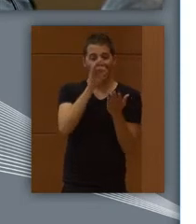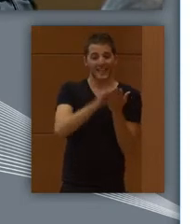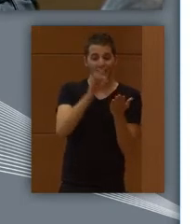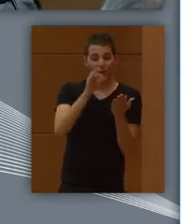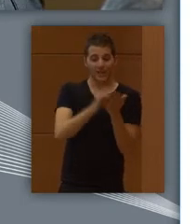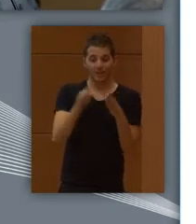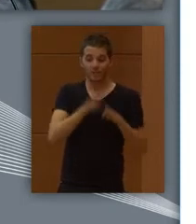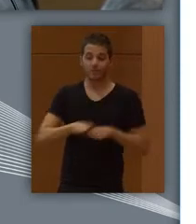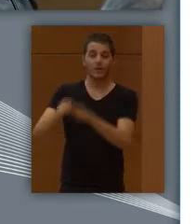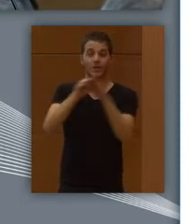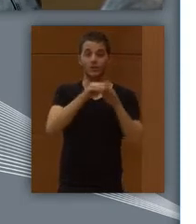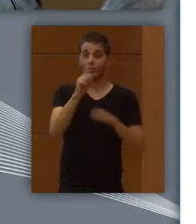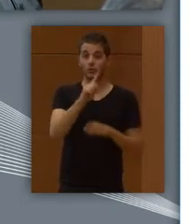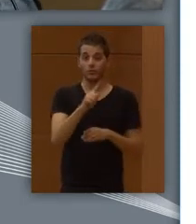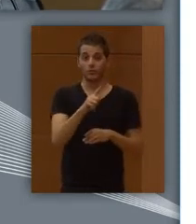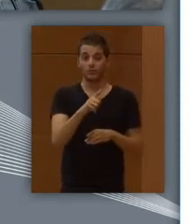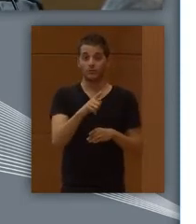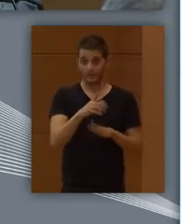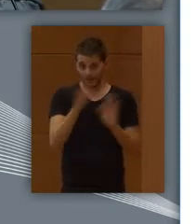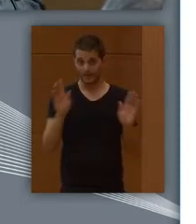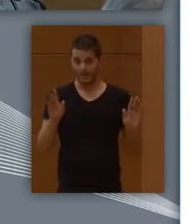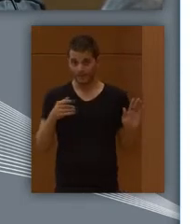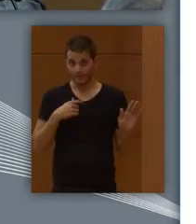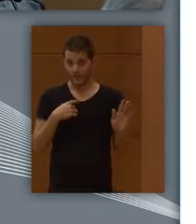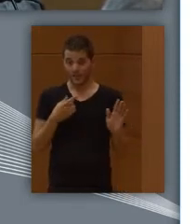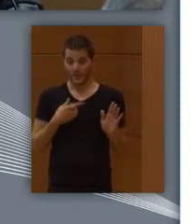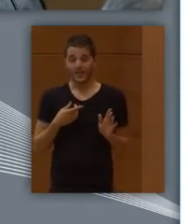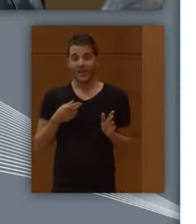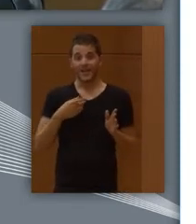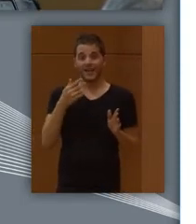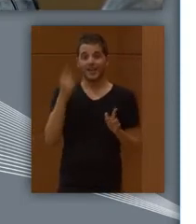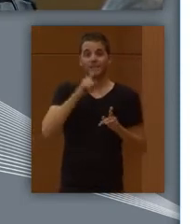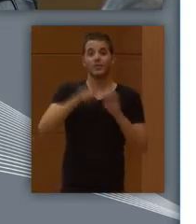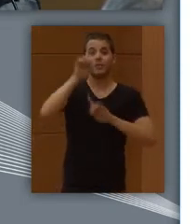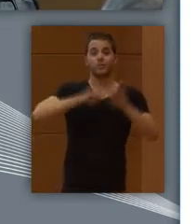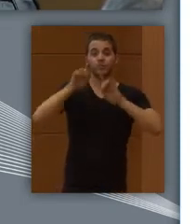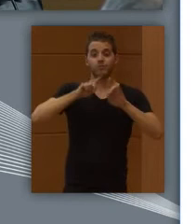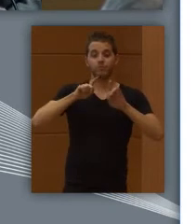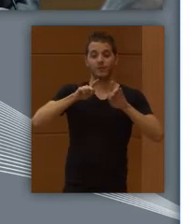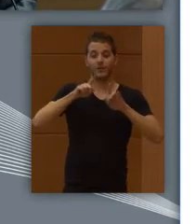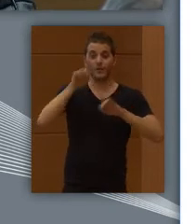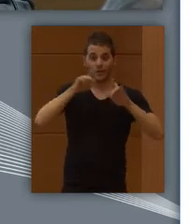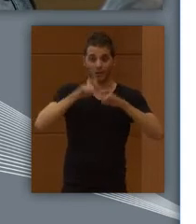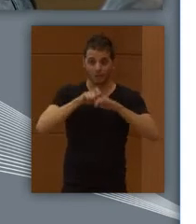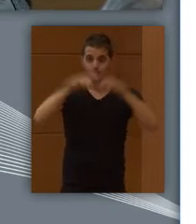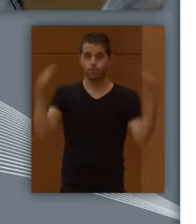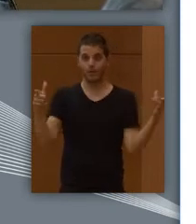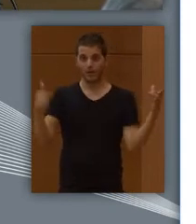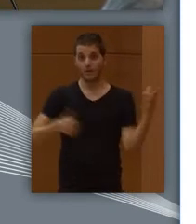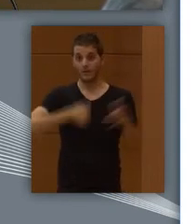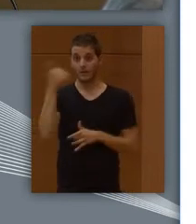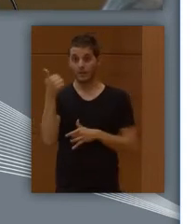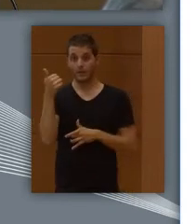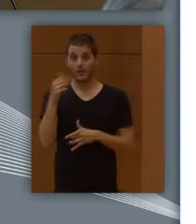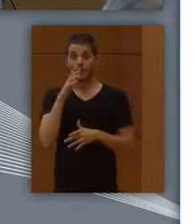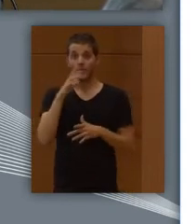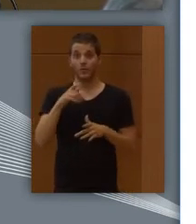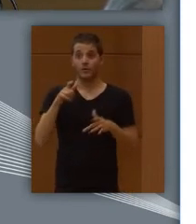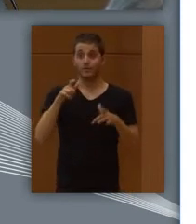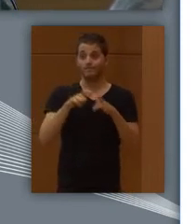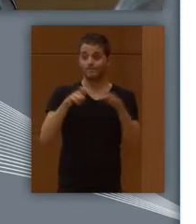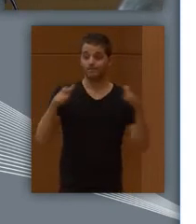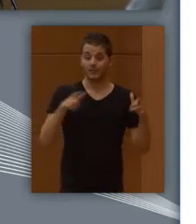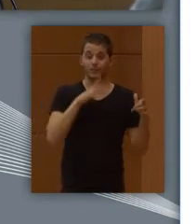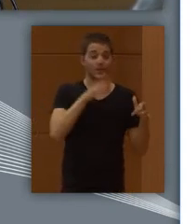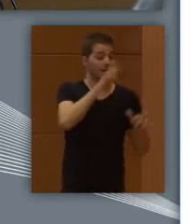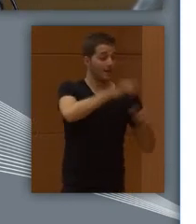o inclusiva. Es más, incluso podríamos generar el problema de generar una mayor brecha, una mayor desigualdad, una mayor distancia entre